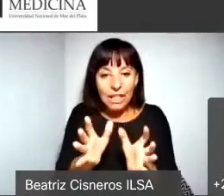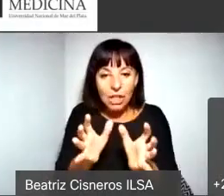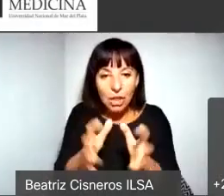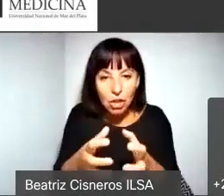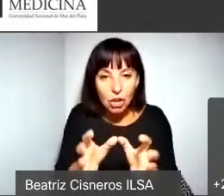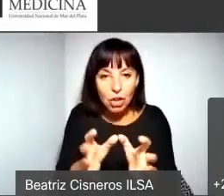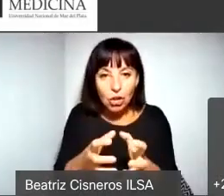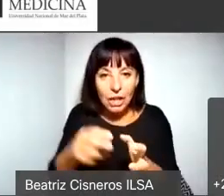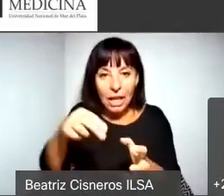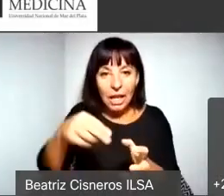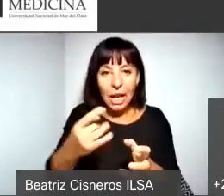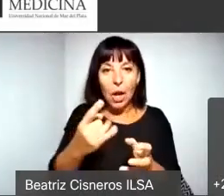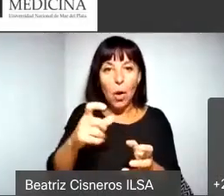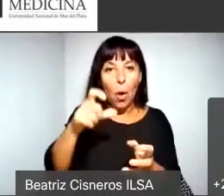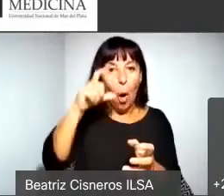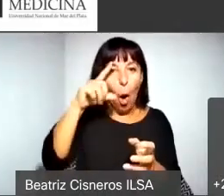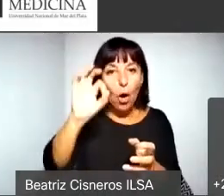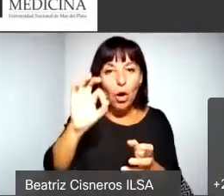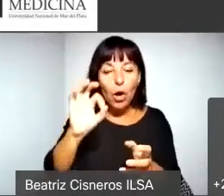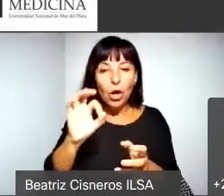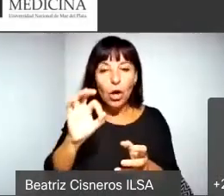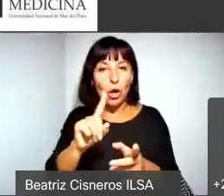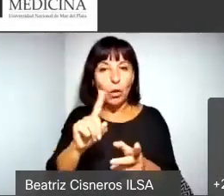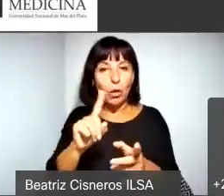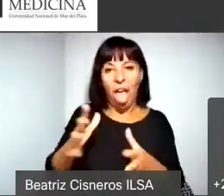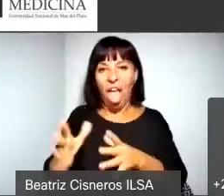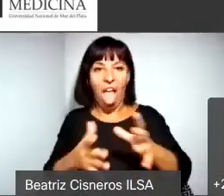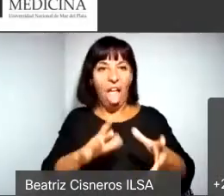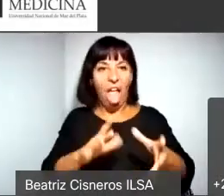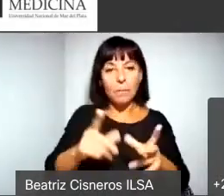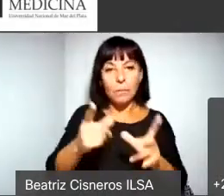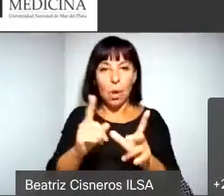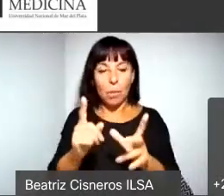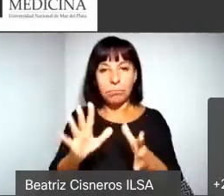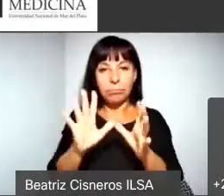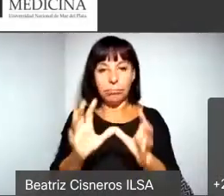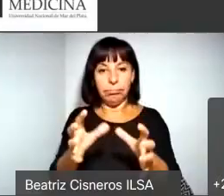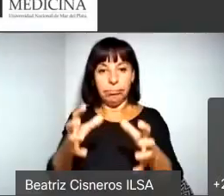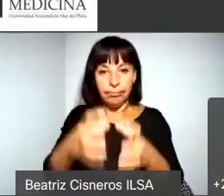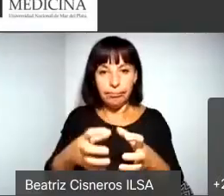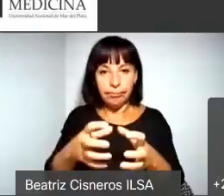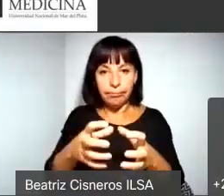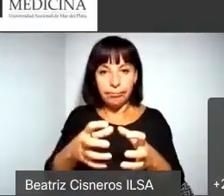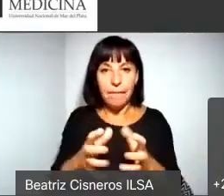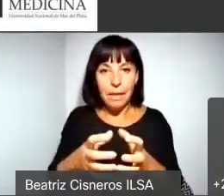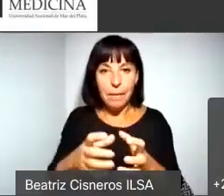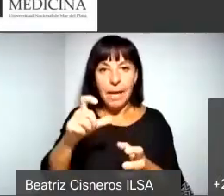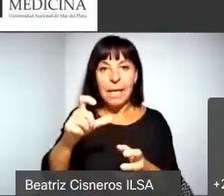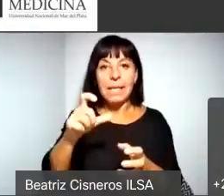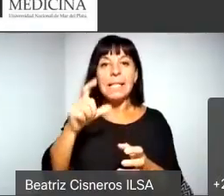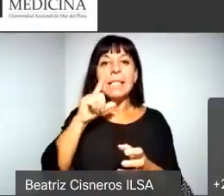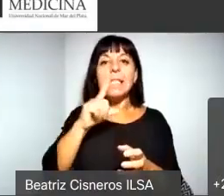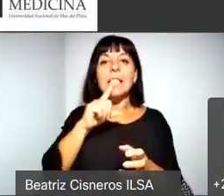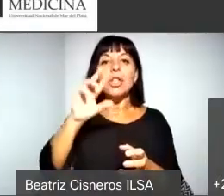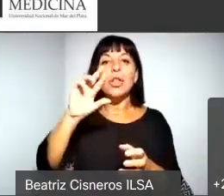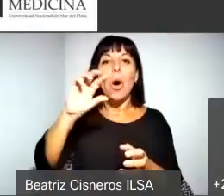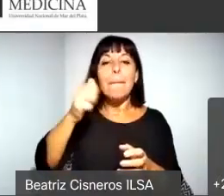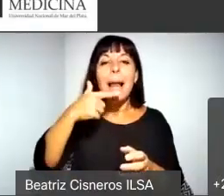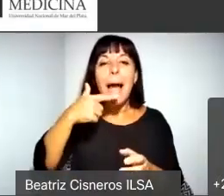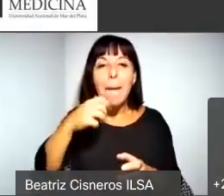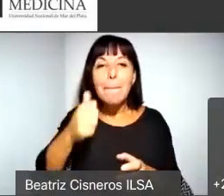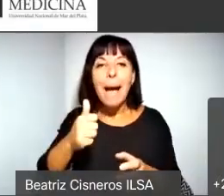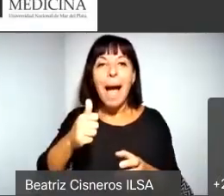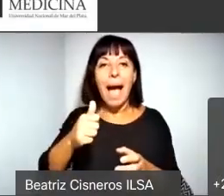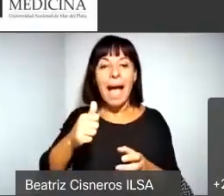El núcleo no está flotando y dando vueltas y moviéndose de un lado hacia el otro, sino que en el citoplasma el citoesqueleto abarca todas